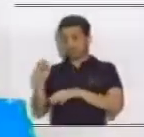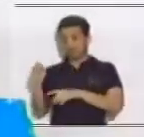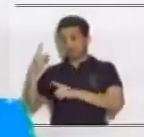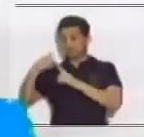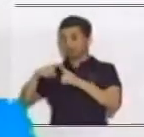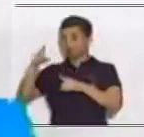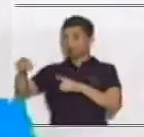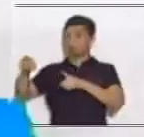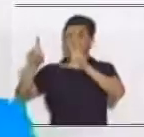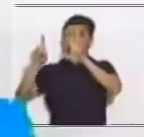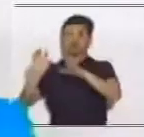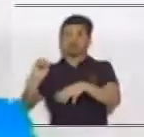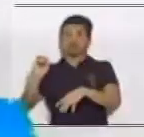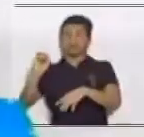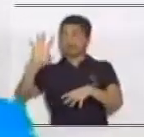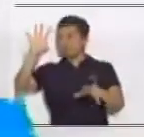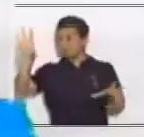total,